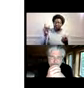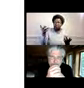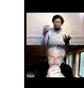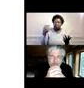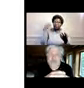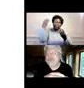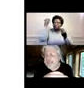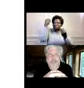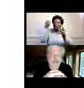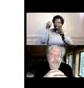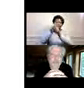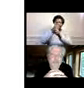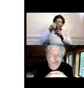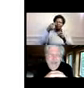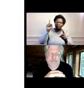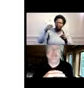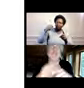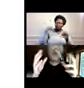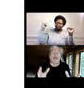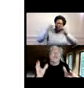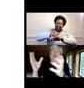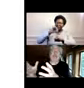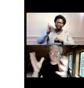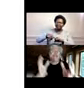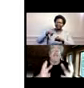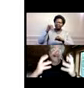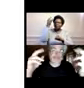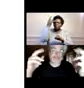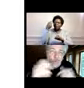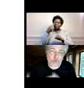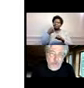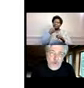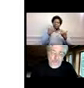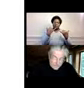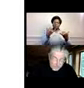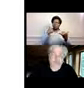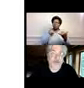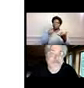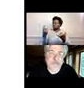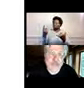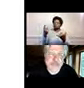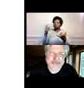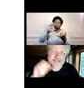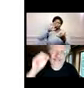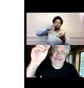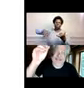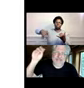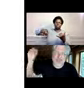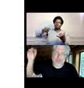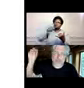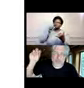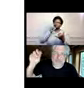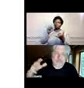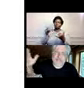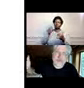pago por riesgo? ¿Lo recibieron? Bueno, fue un desafío de 8 a 1. Seguimos con ese desafío. Y